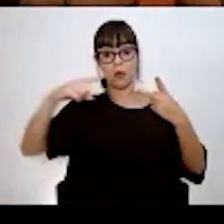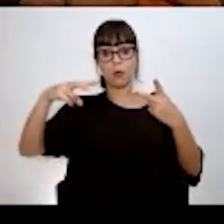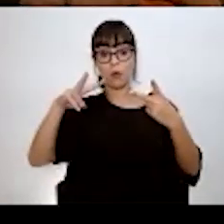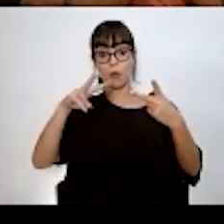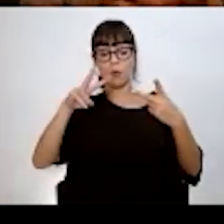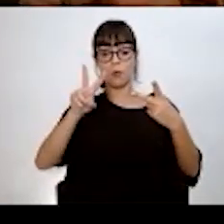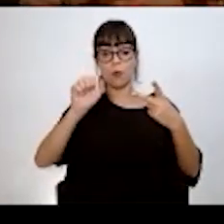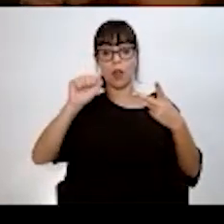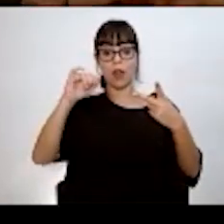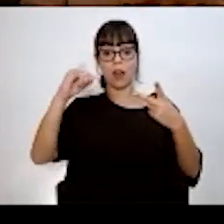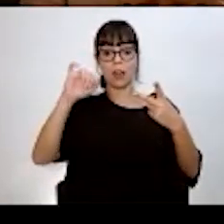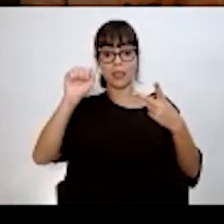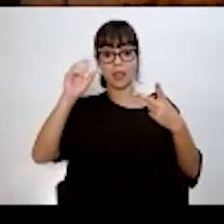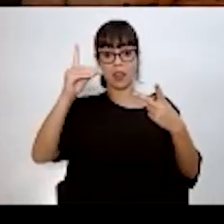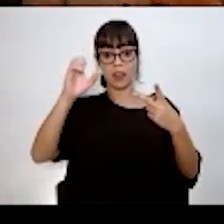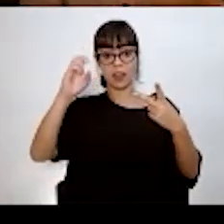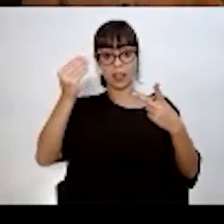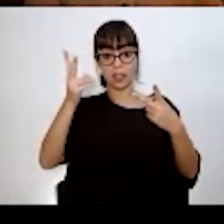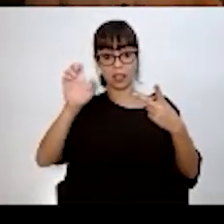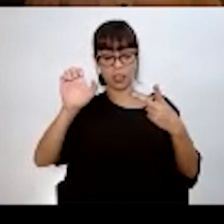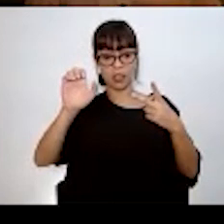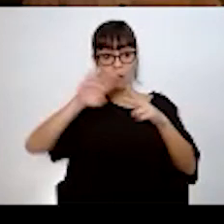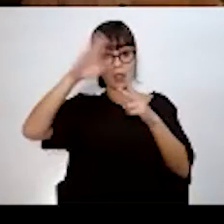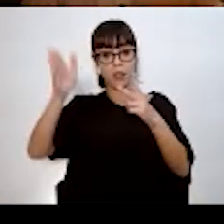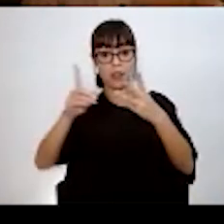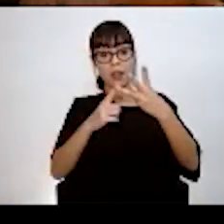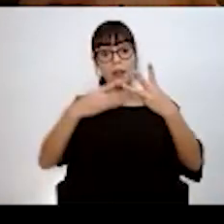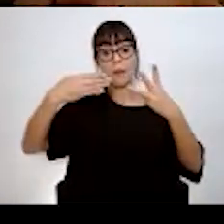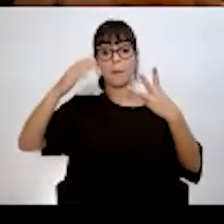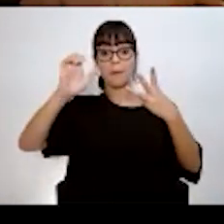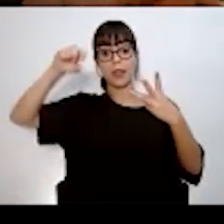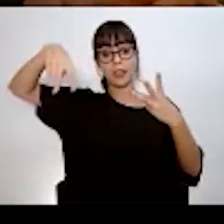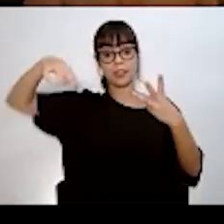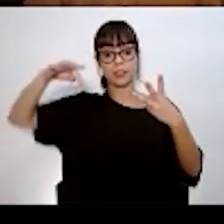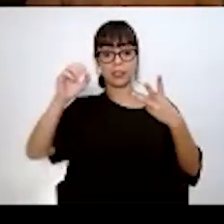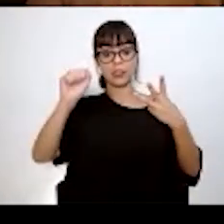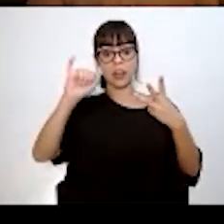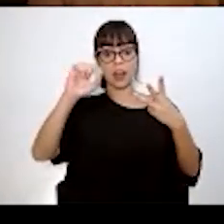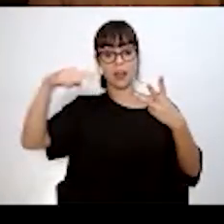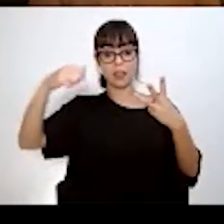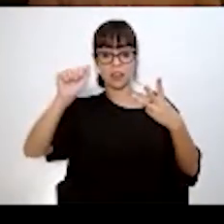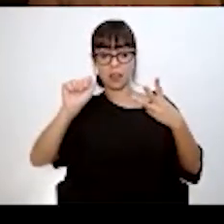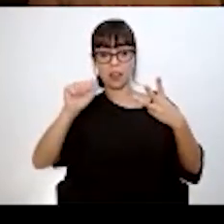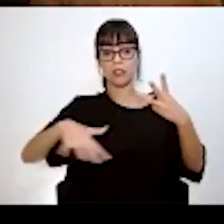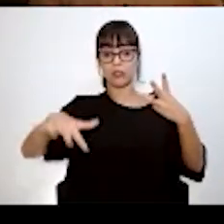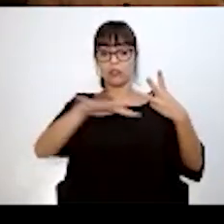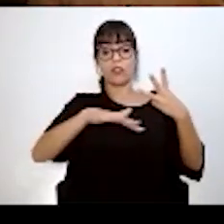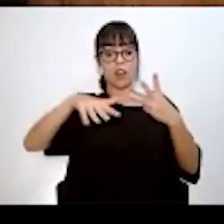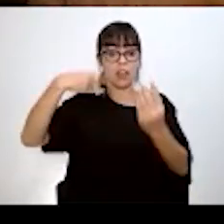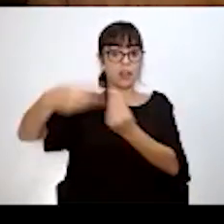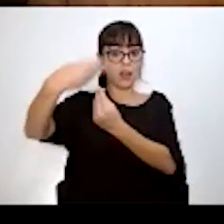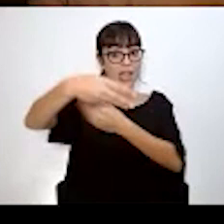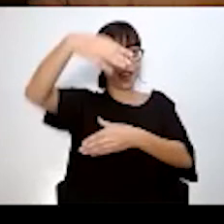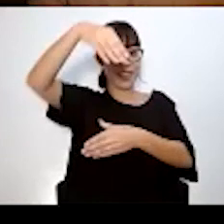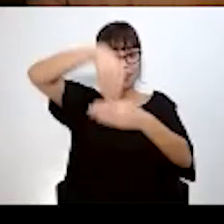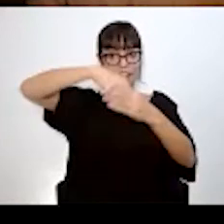El Ventaiga, toda esa zona del interior de Gran Canaria, de las medianías y del interior de Gran Canaria,